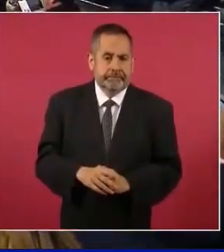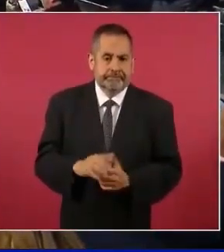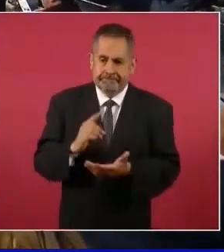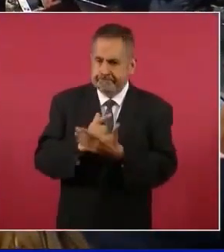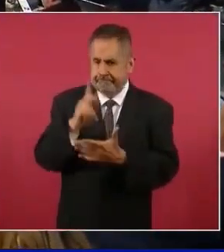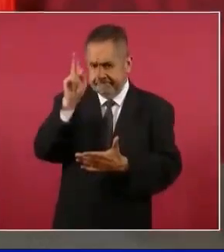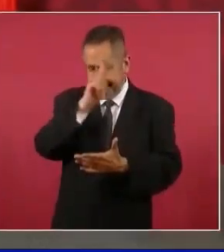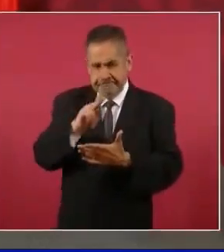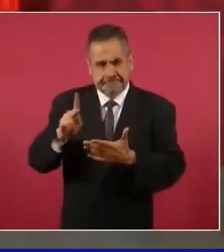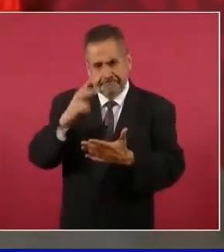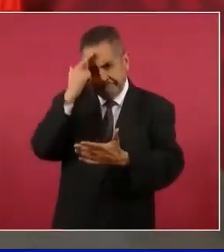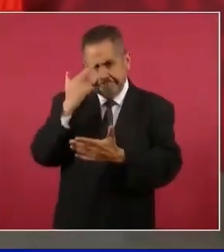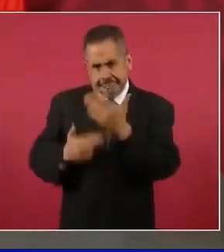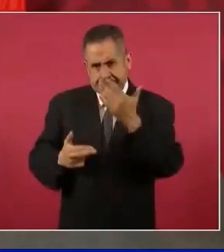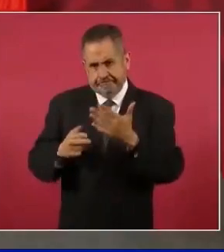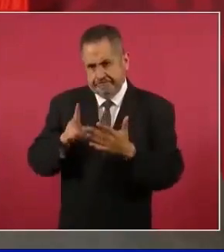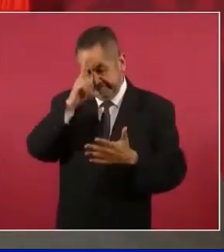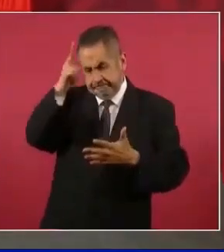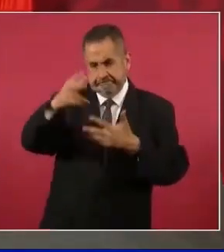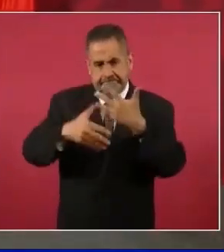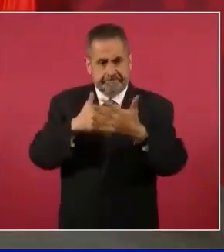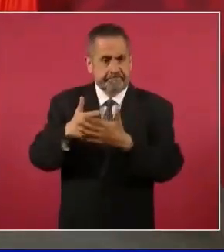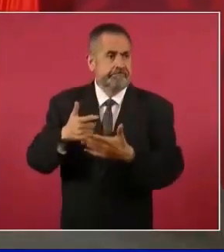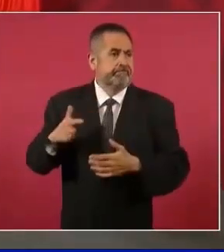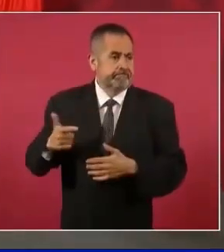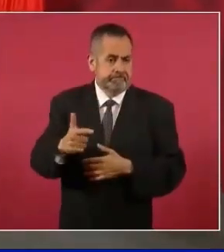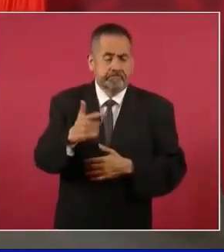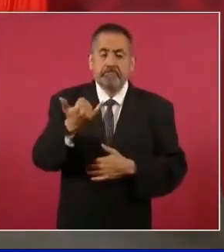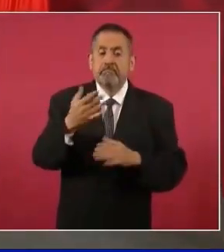Y quiero ser muy claro,